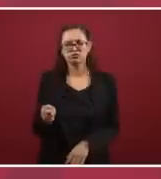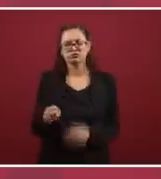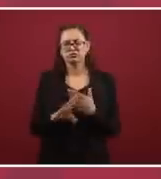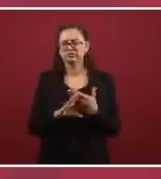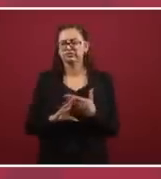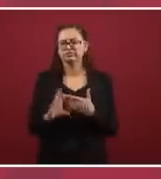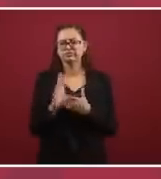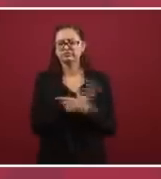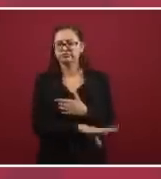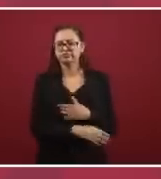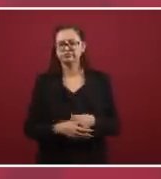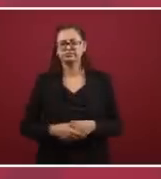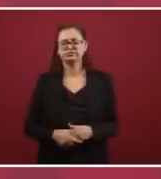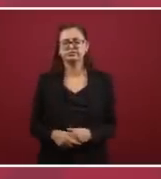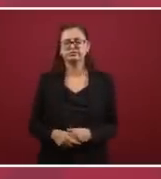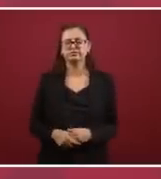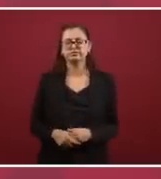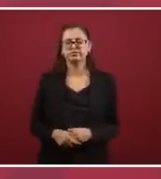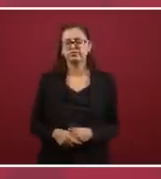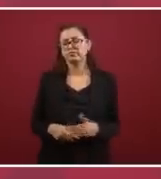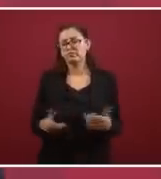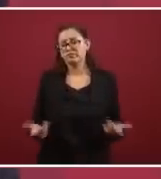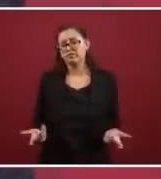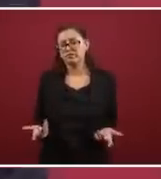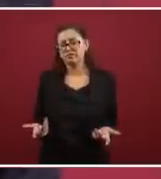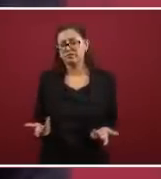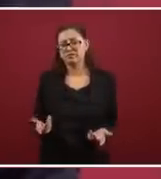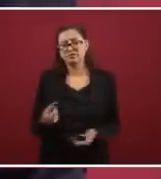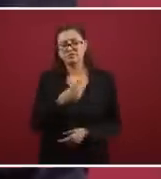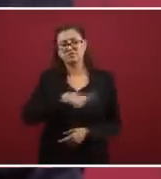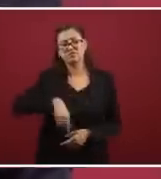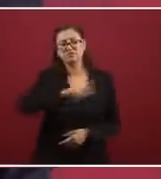esto era porque así tenían